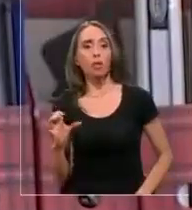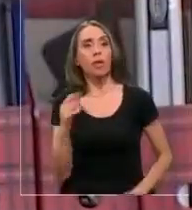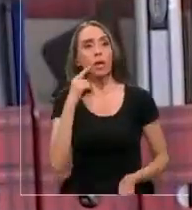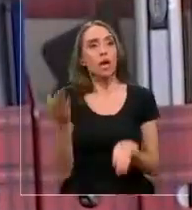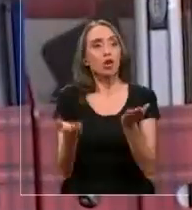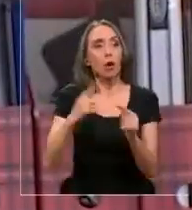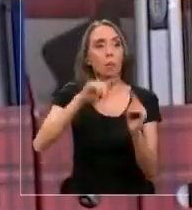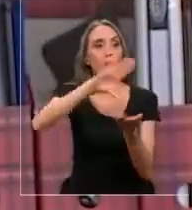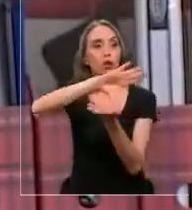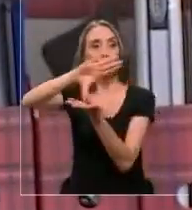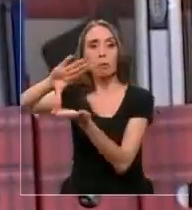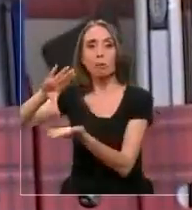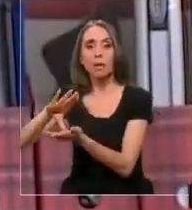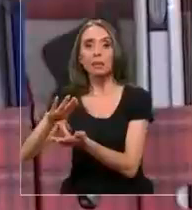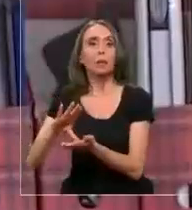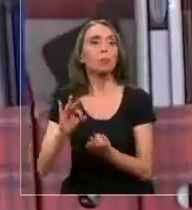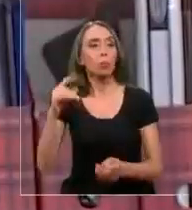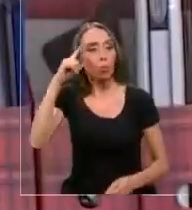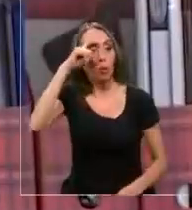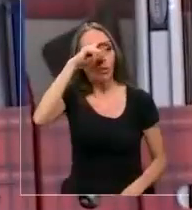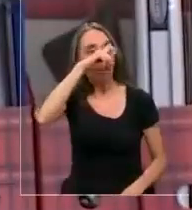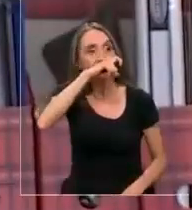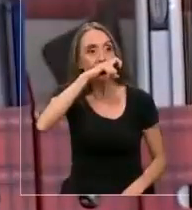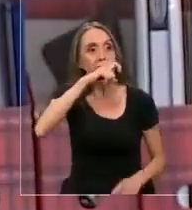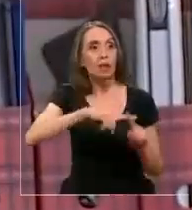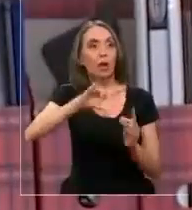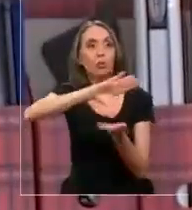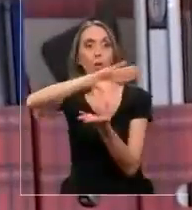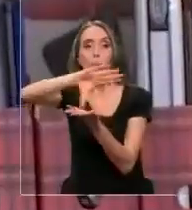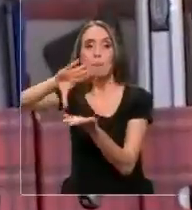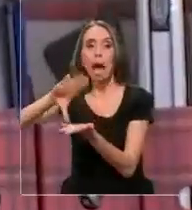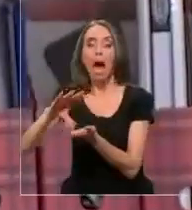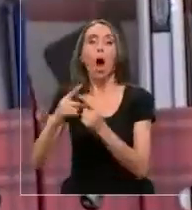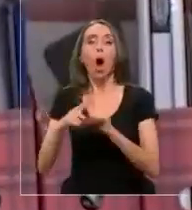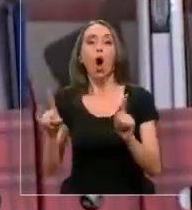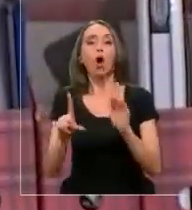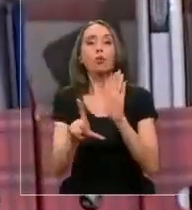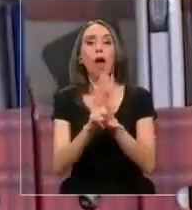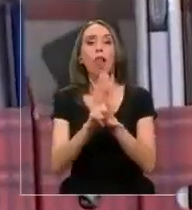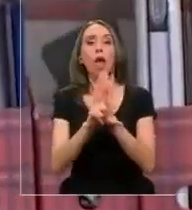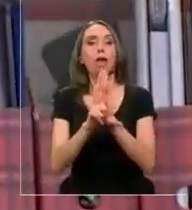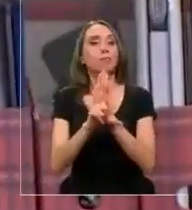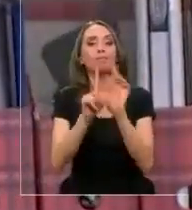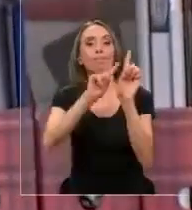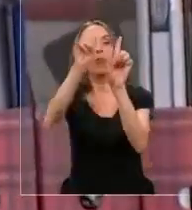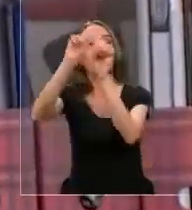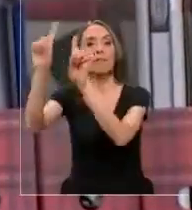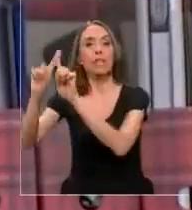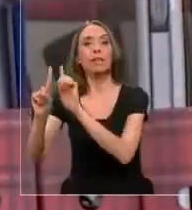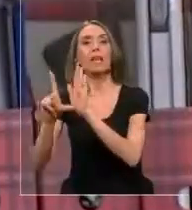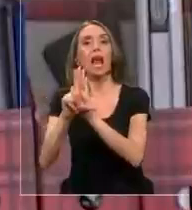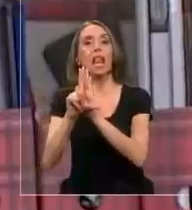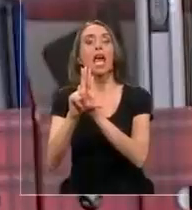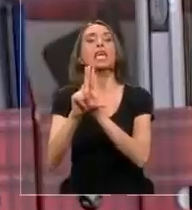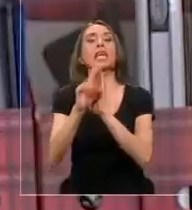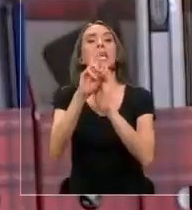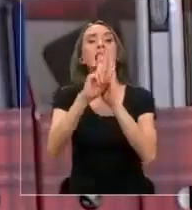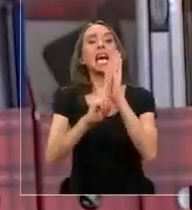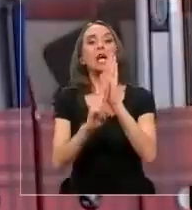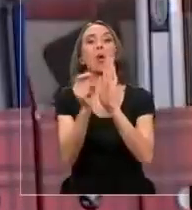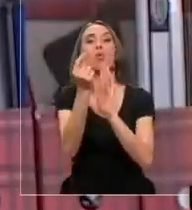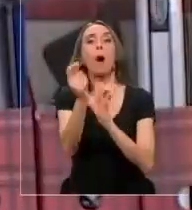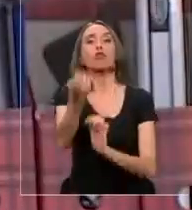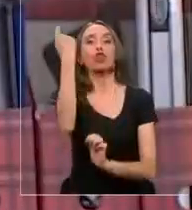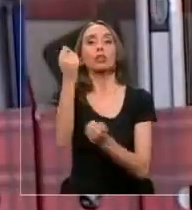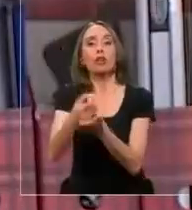con otros países es muy difícil porque los demás países tienen otro tipo de regulación fundamentalmente regulación de precios regulación del